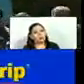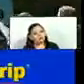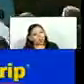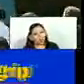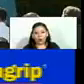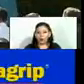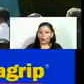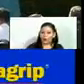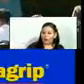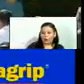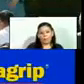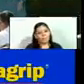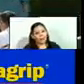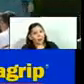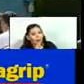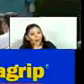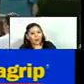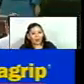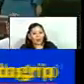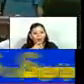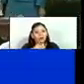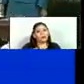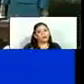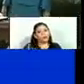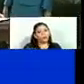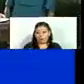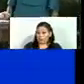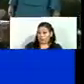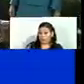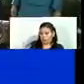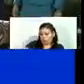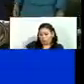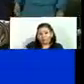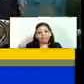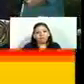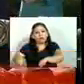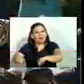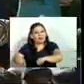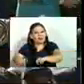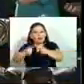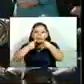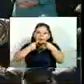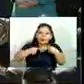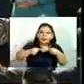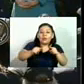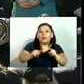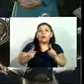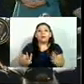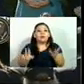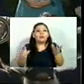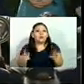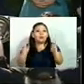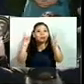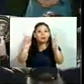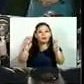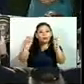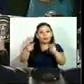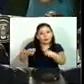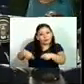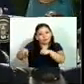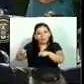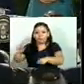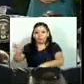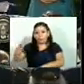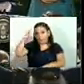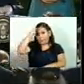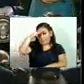ambos un mensaje a los medios de comunicación y posteriormente firmaron una declaratoria conjunta sobre el tratado entre México